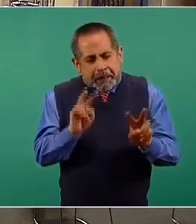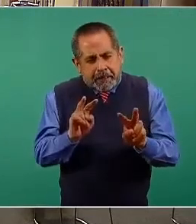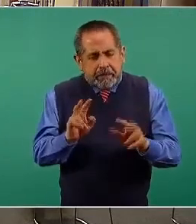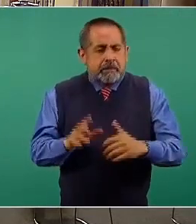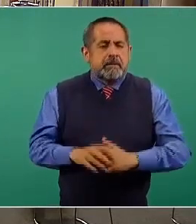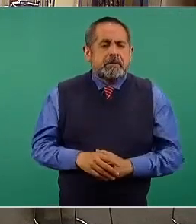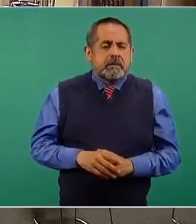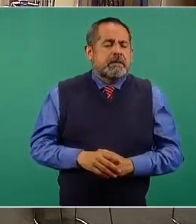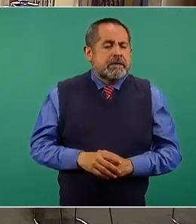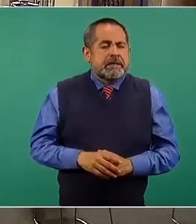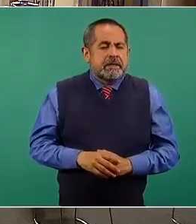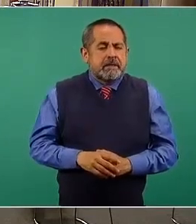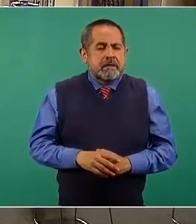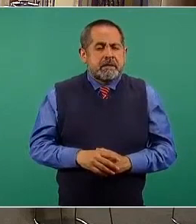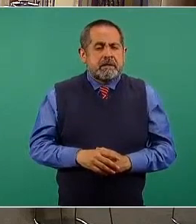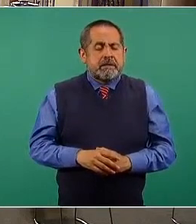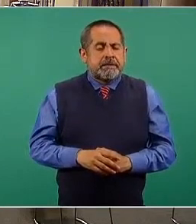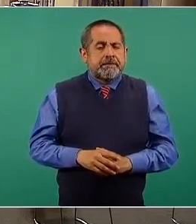y los